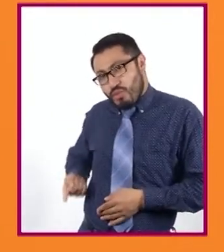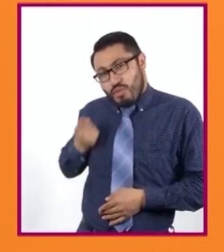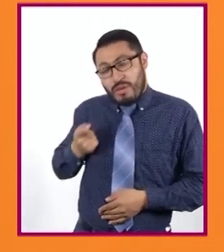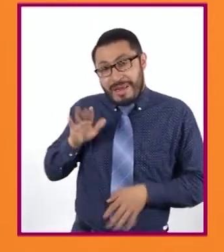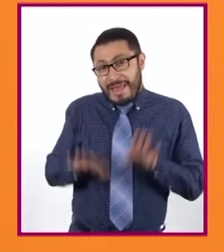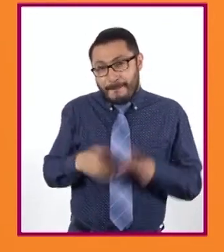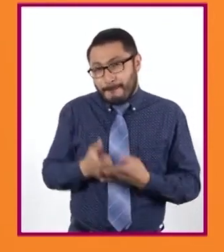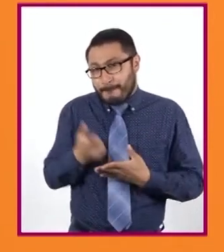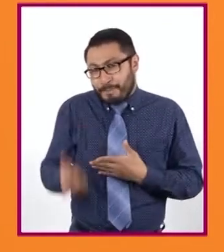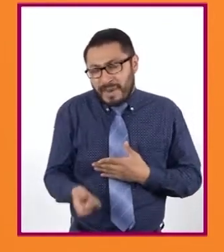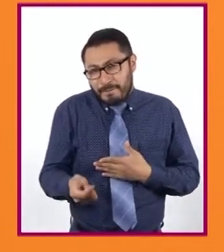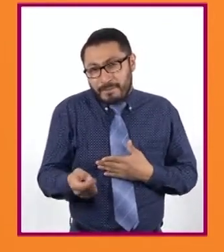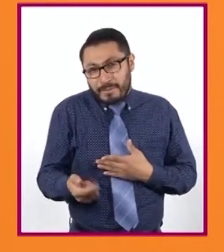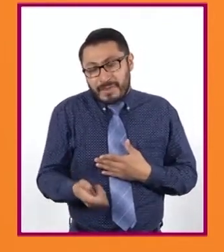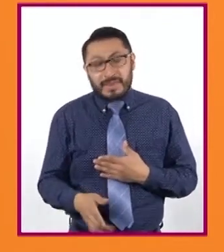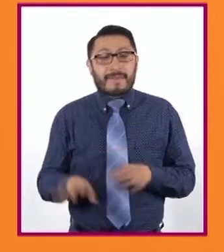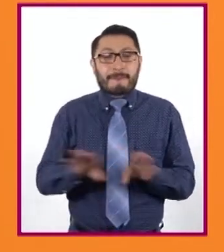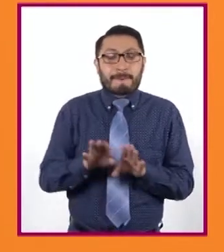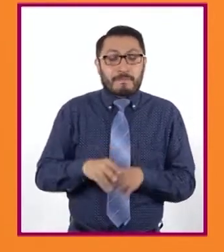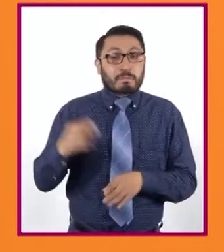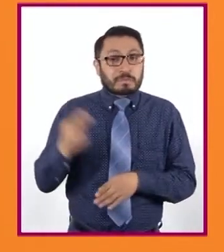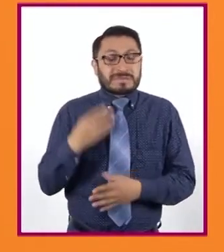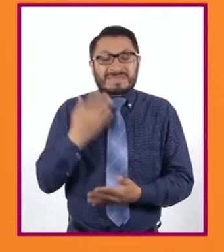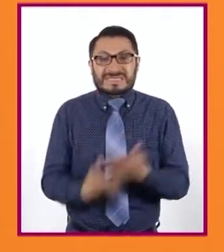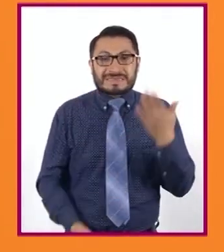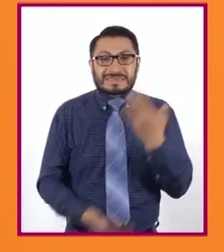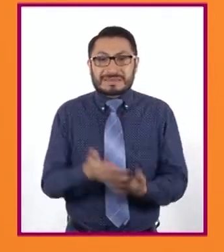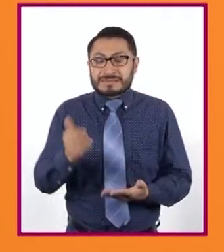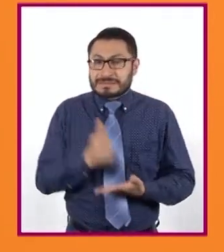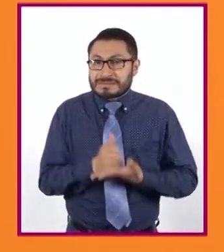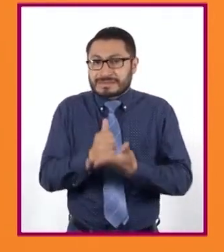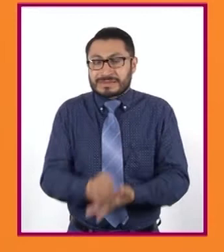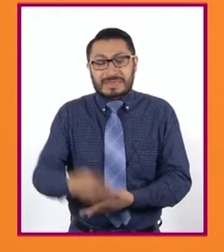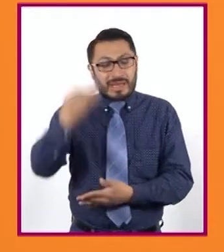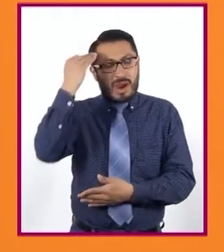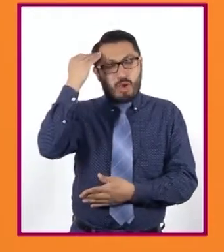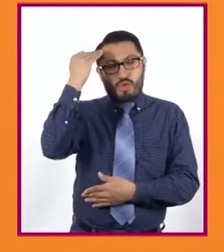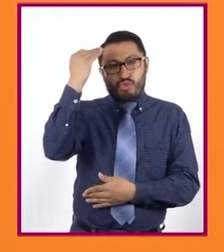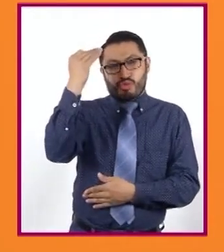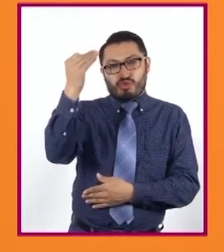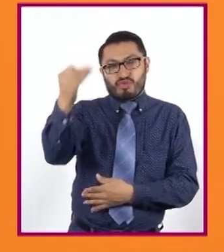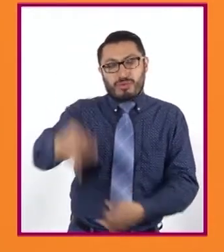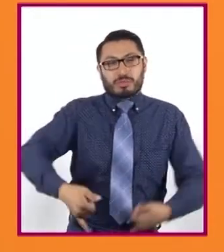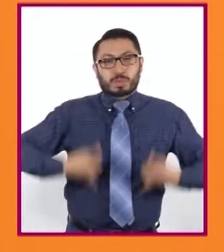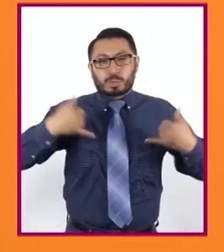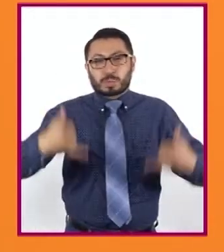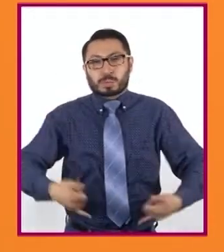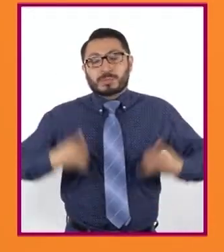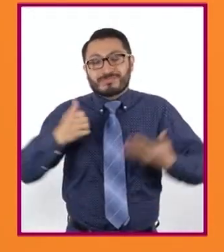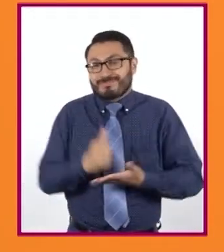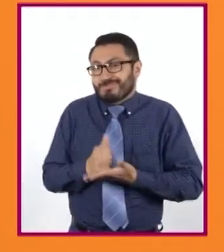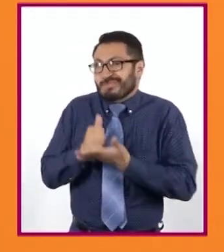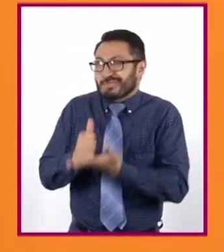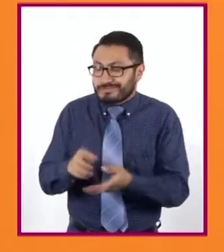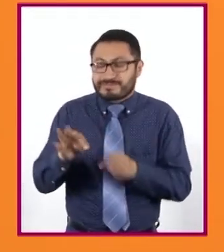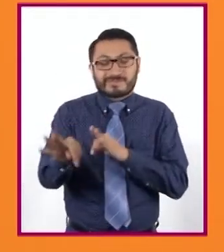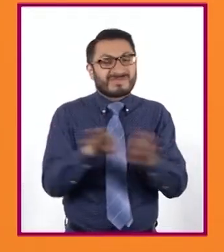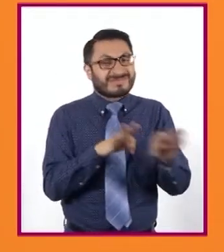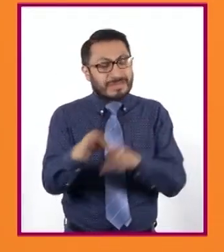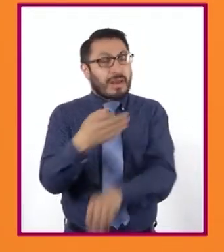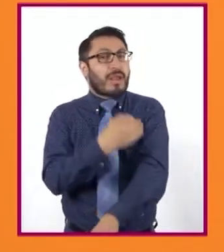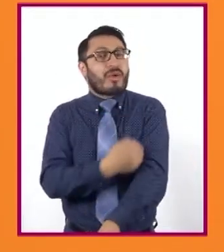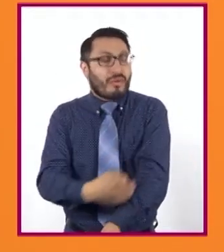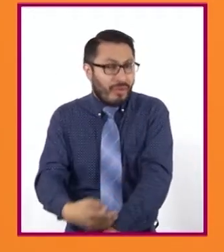poca y en ocasiones se requieren manos. El tiempo que dedicarían las y los jóvenes para colaborar en la producción